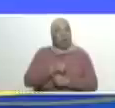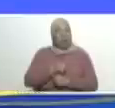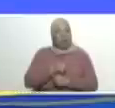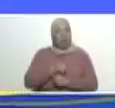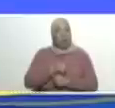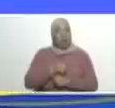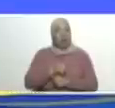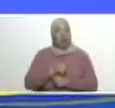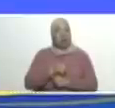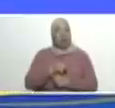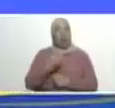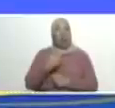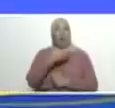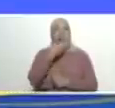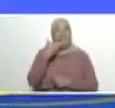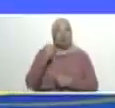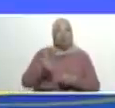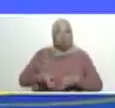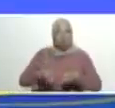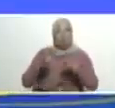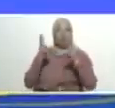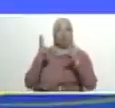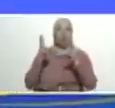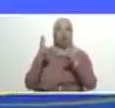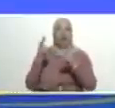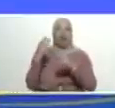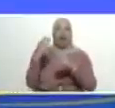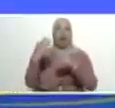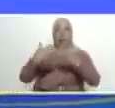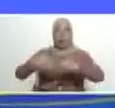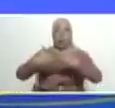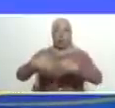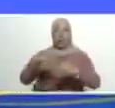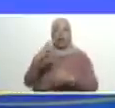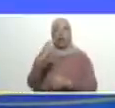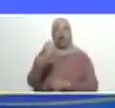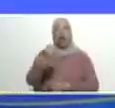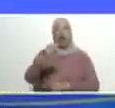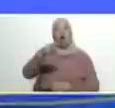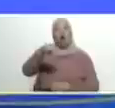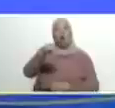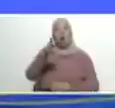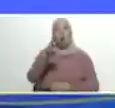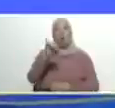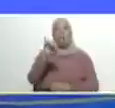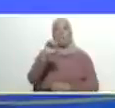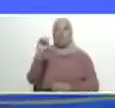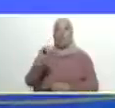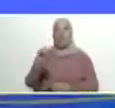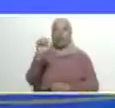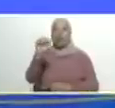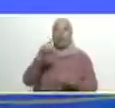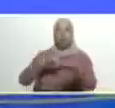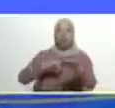vamos a abrir oportunidades para que Conviasa reanude los vuelos hacia nuestro país